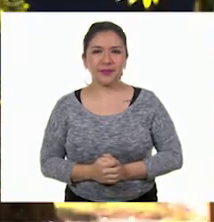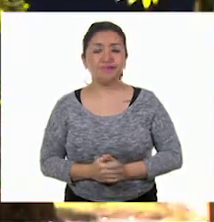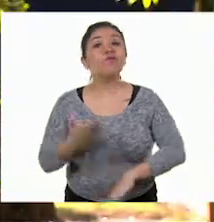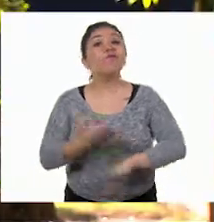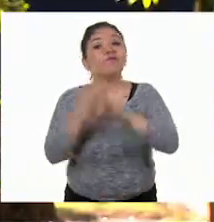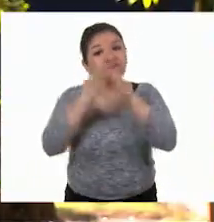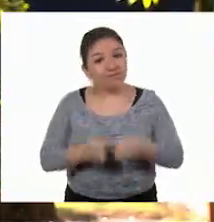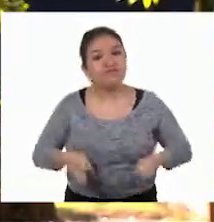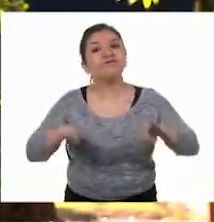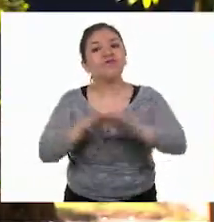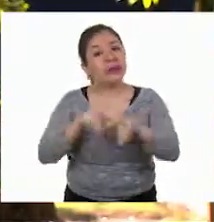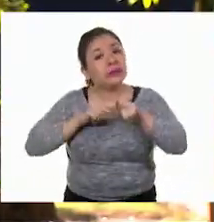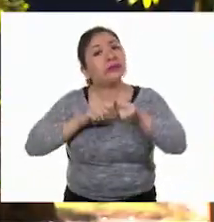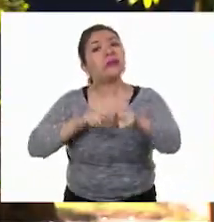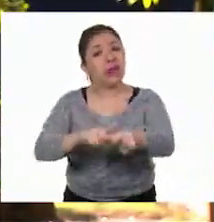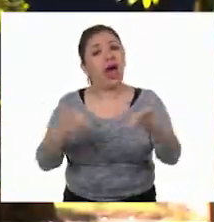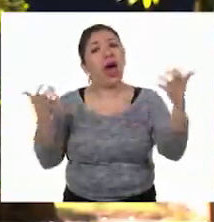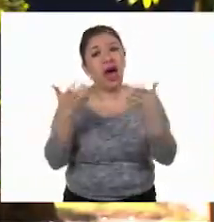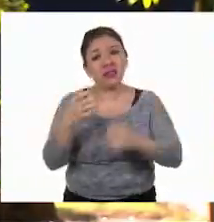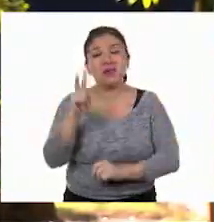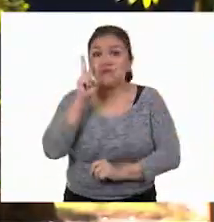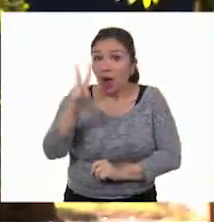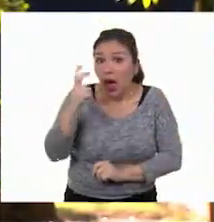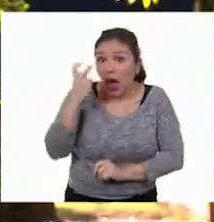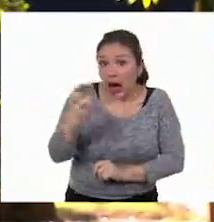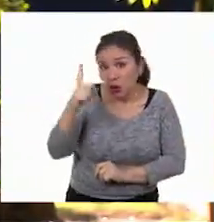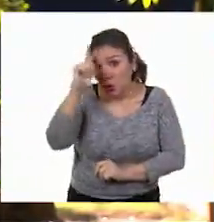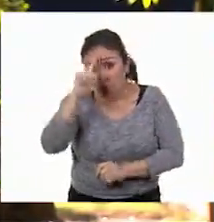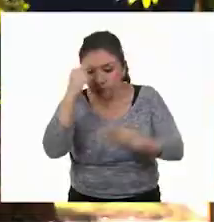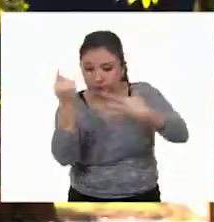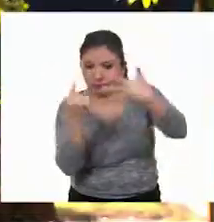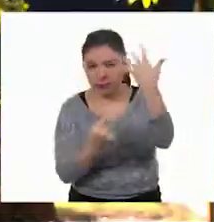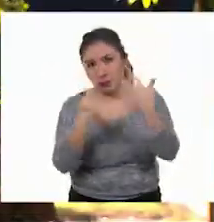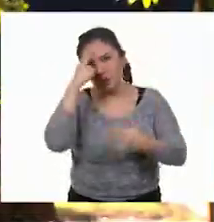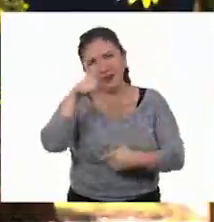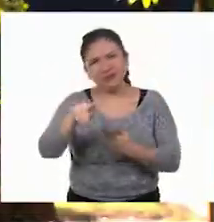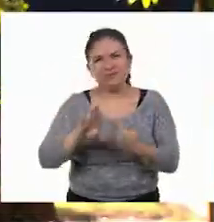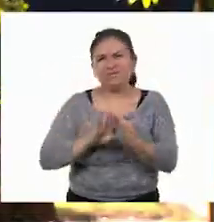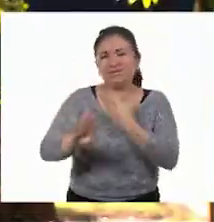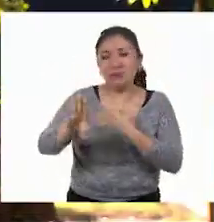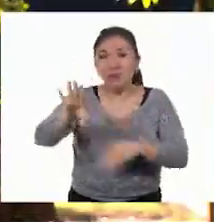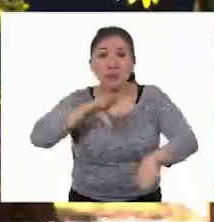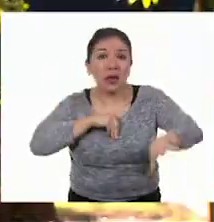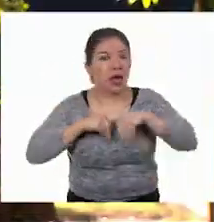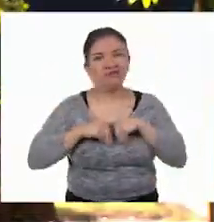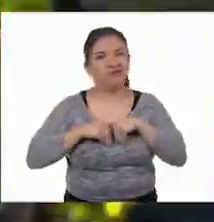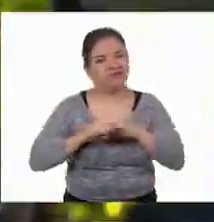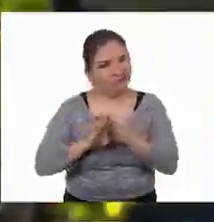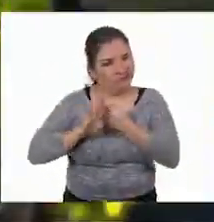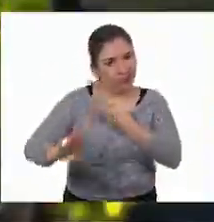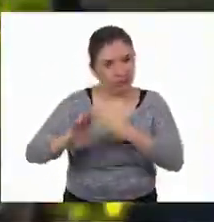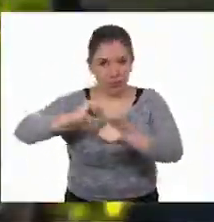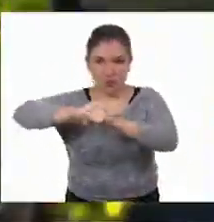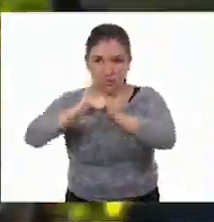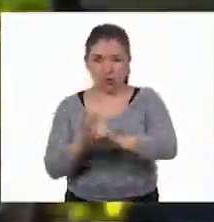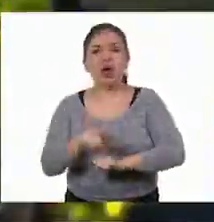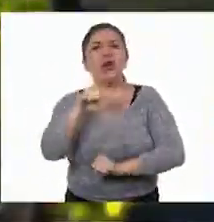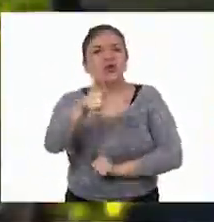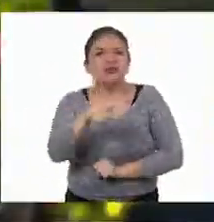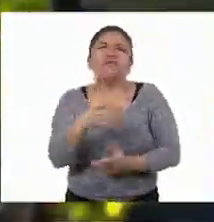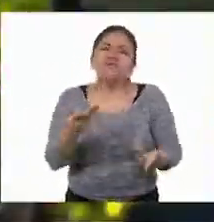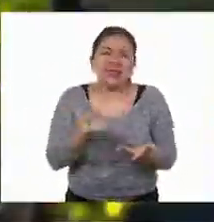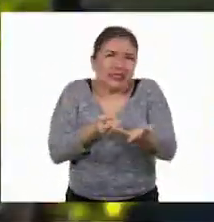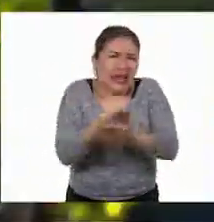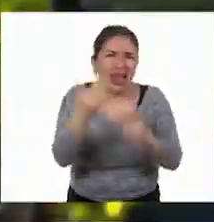Es muy importante continuar con las recomendaciones para evitar contagios de COVID. Trata de